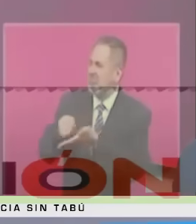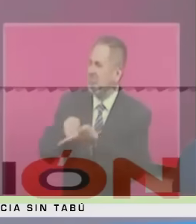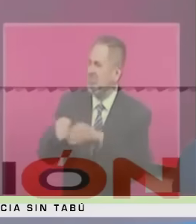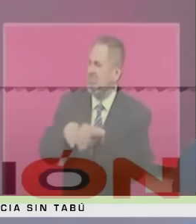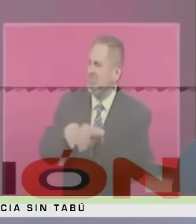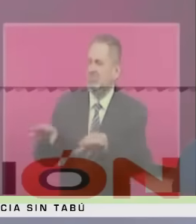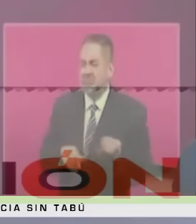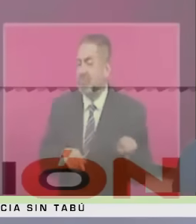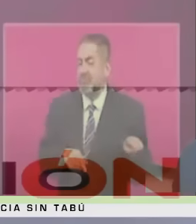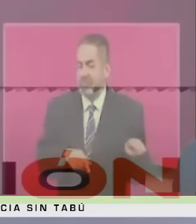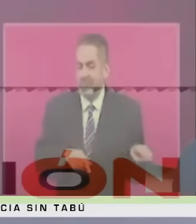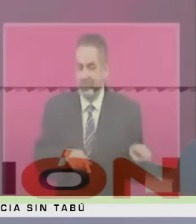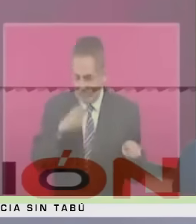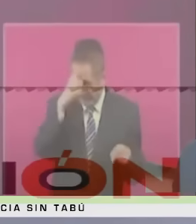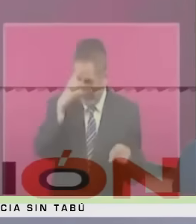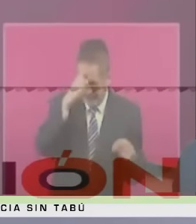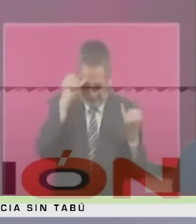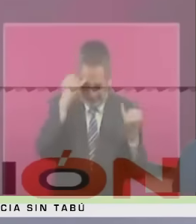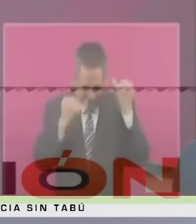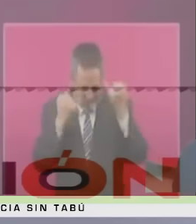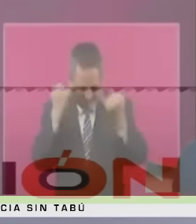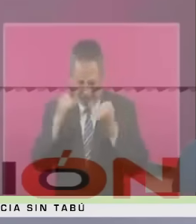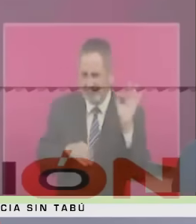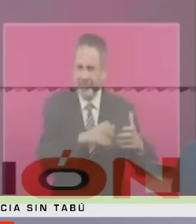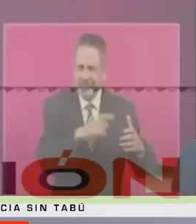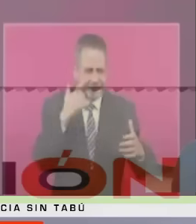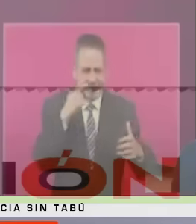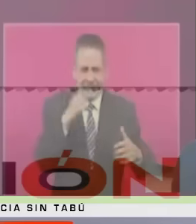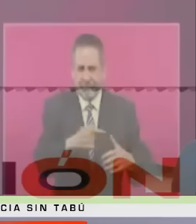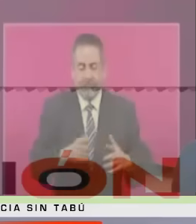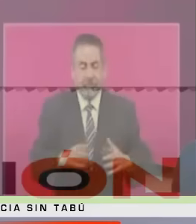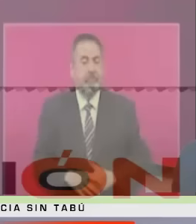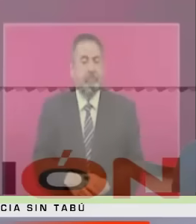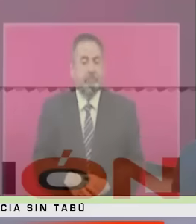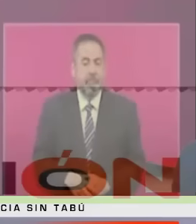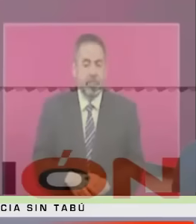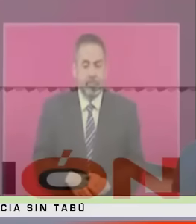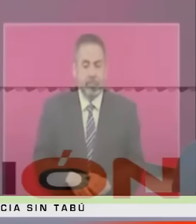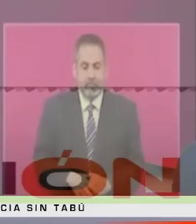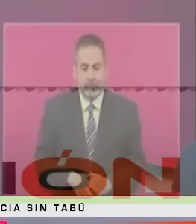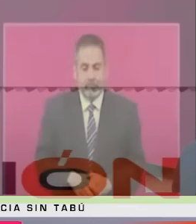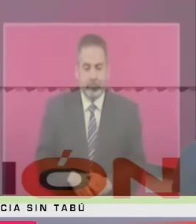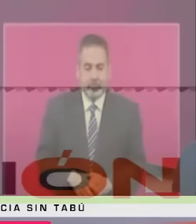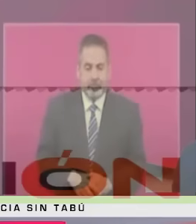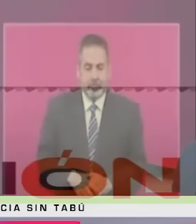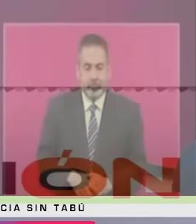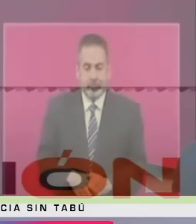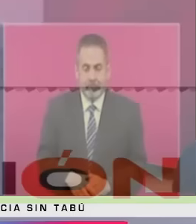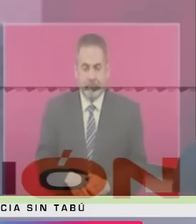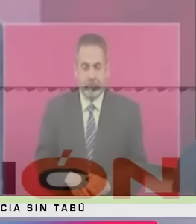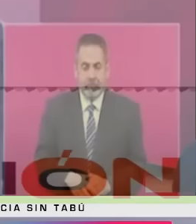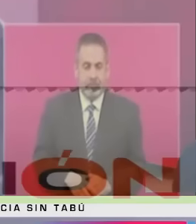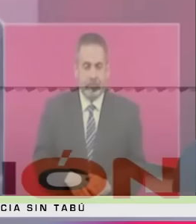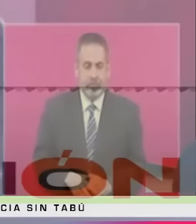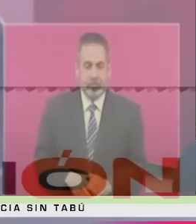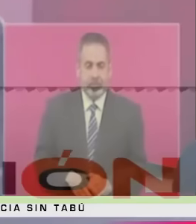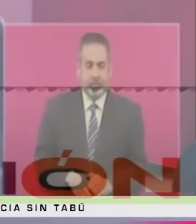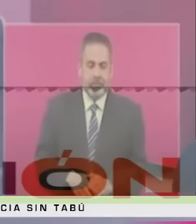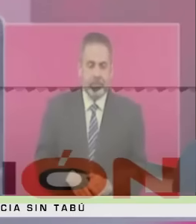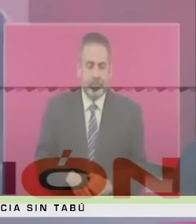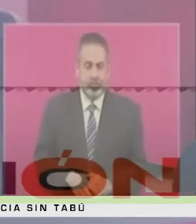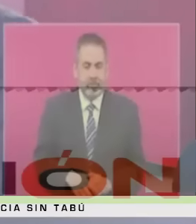Y que se atreven a soltar una especie que no tiene base ni fundamento